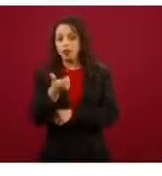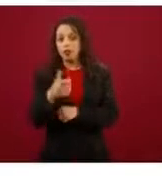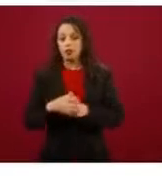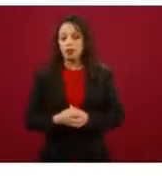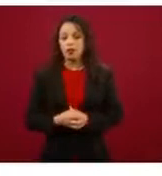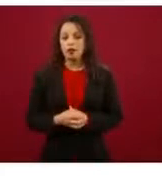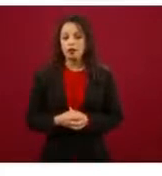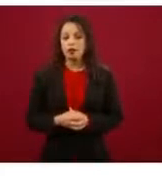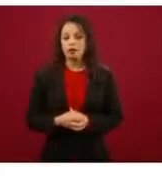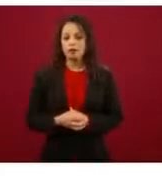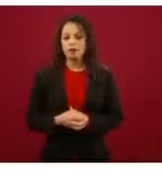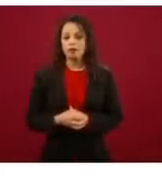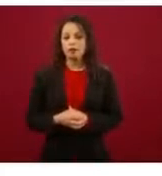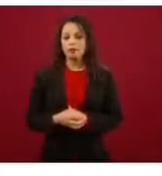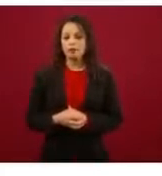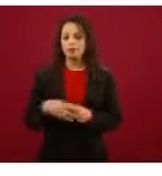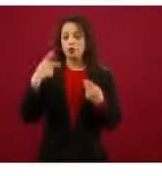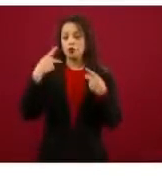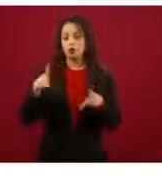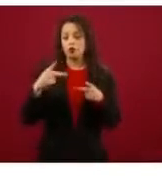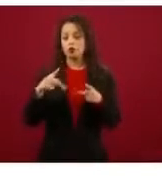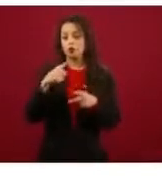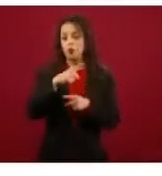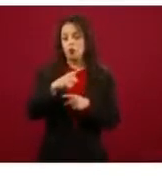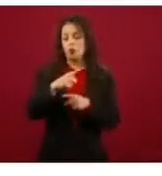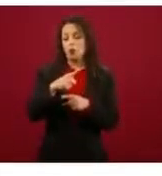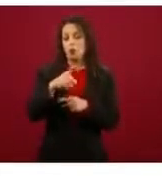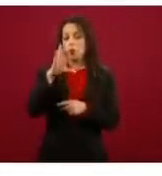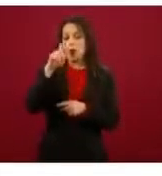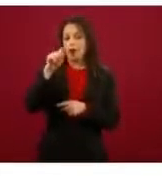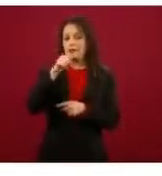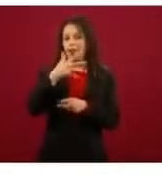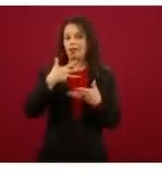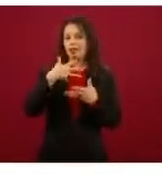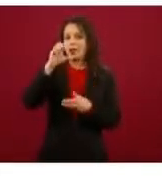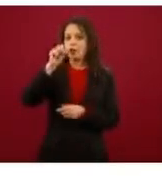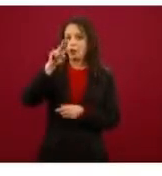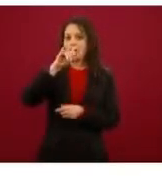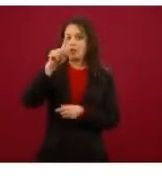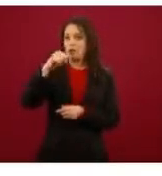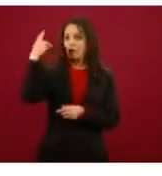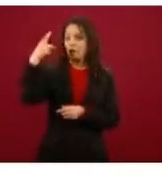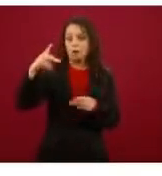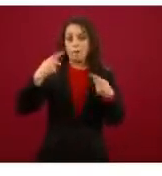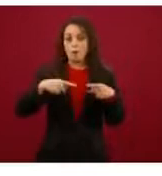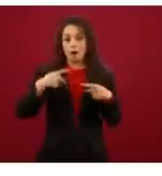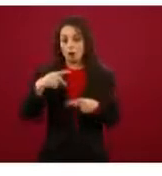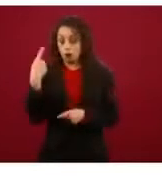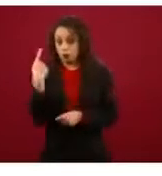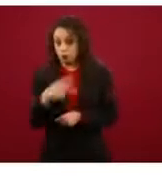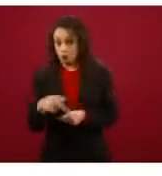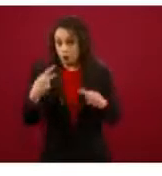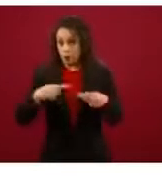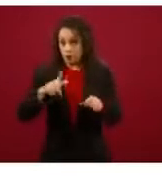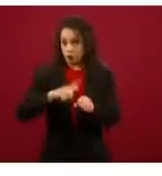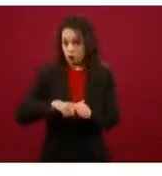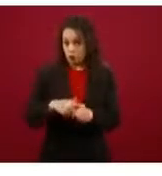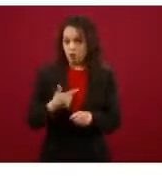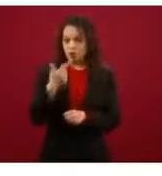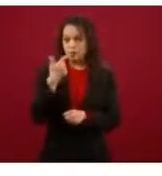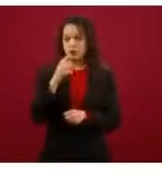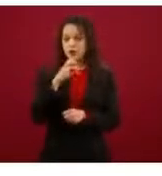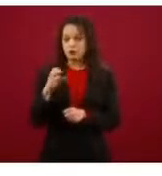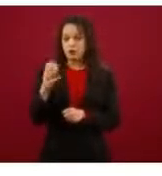regresa una serie de inversiones de una cuenta personal que tiene en Suiza y reportan 6 movimientos inusuales por